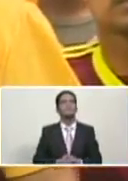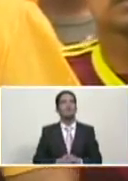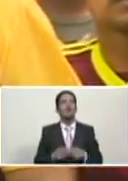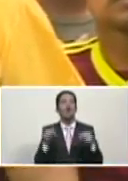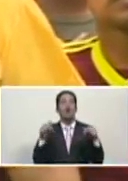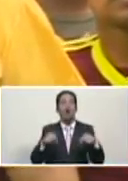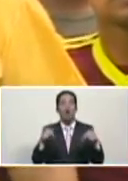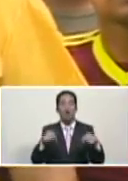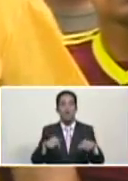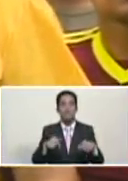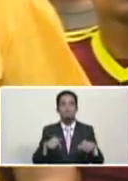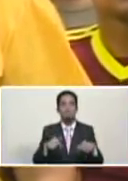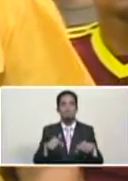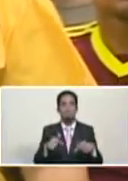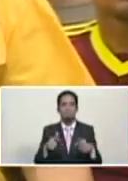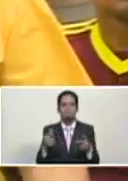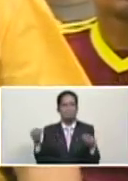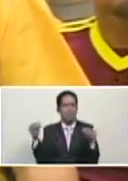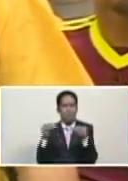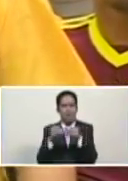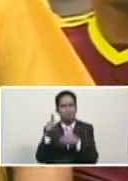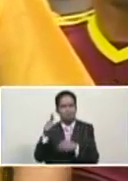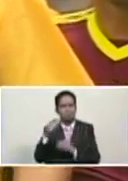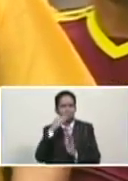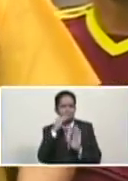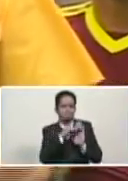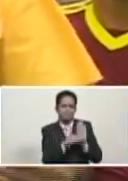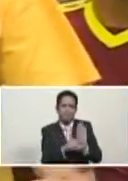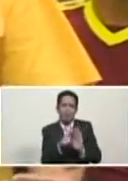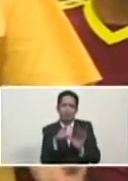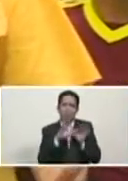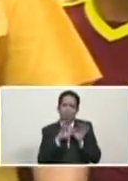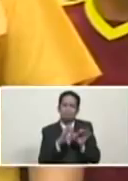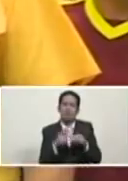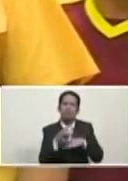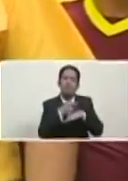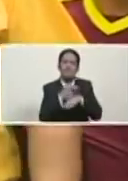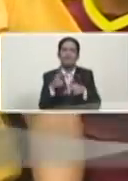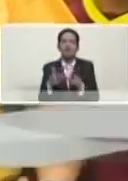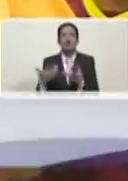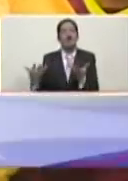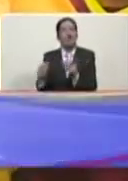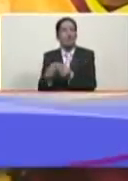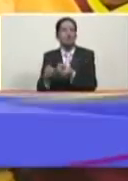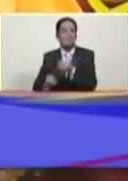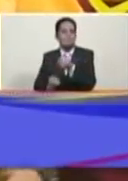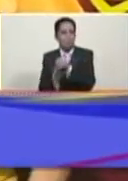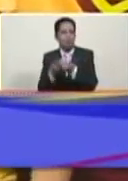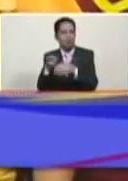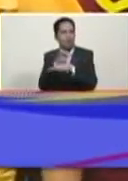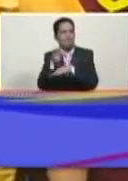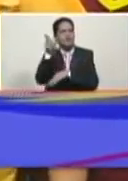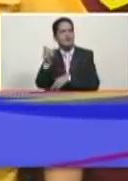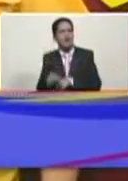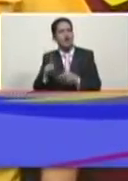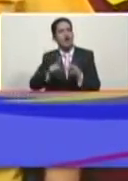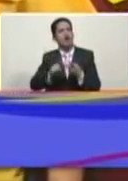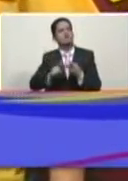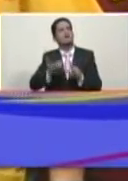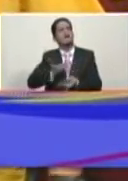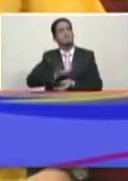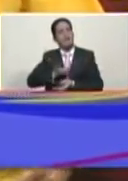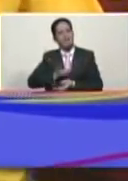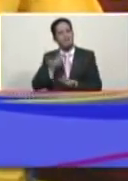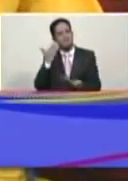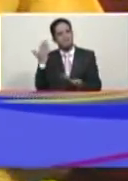Hoy, cumpliendo sus instrucciones de un solo gobierno, con el apoyo de nuestro gobernador Omar Prieto Fernández, de nuestro alcalde Willy